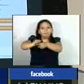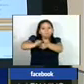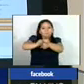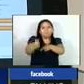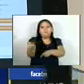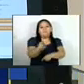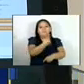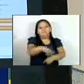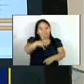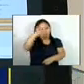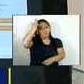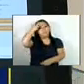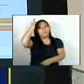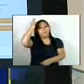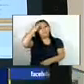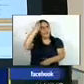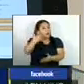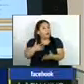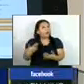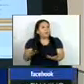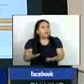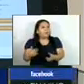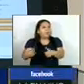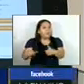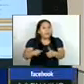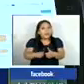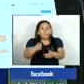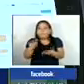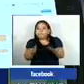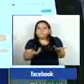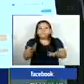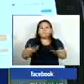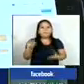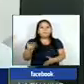personal esté preparado ante las exigencias de los clientes.